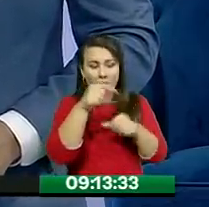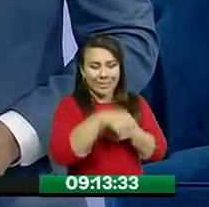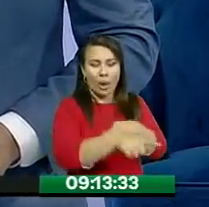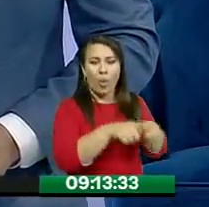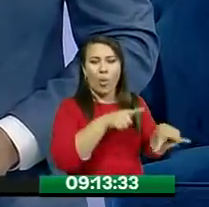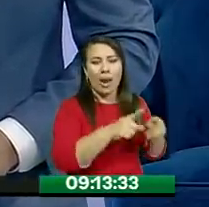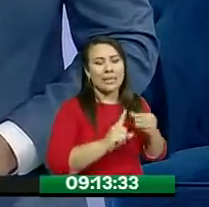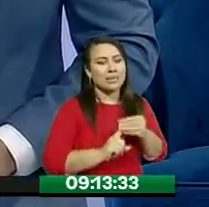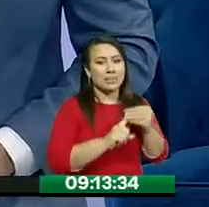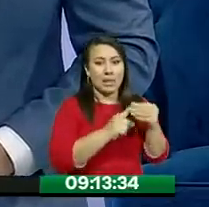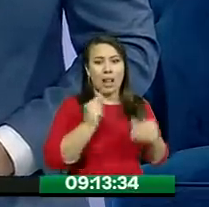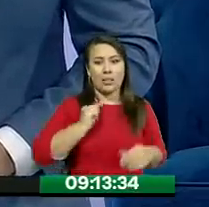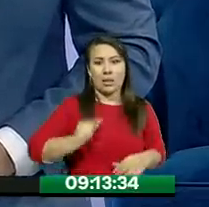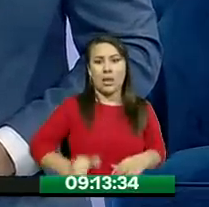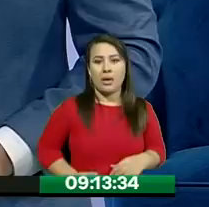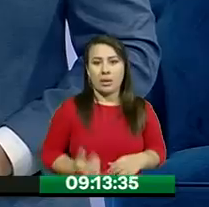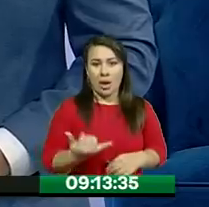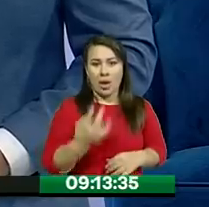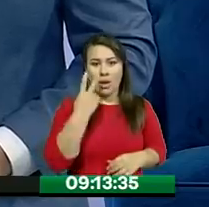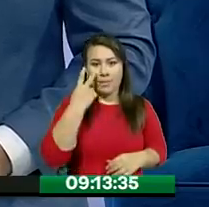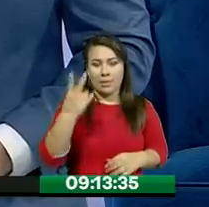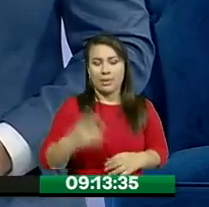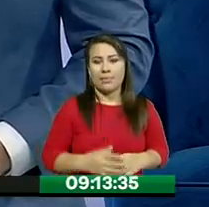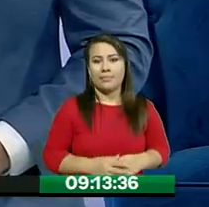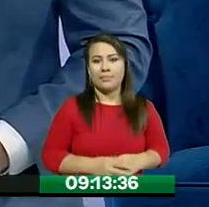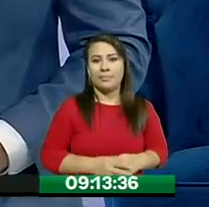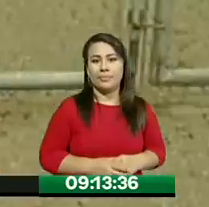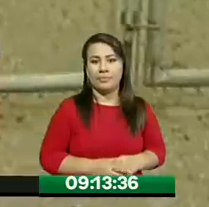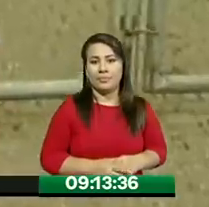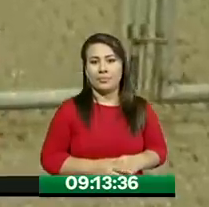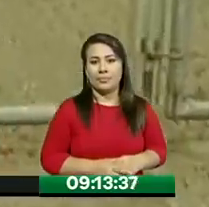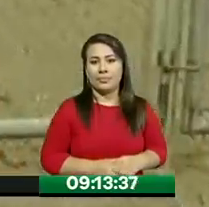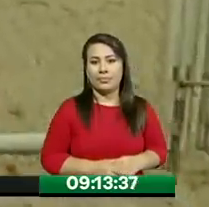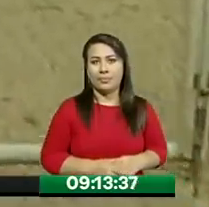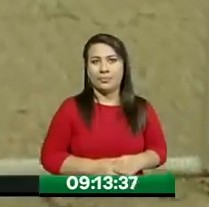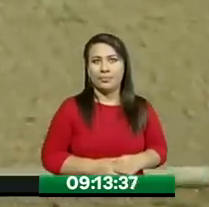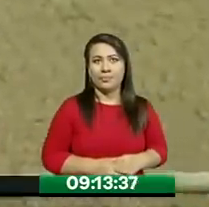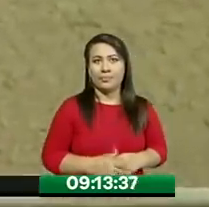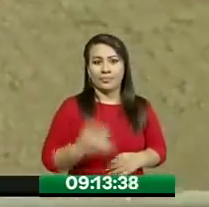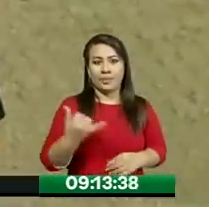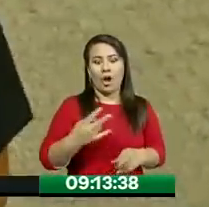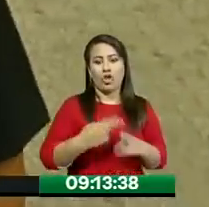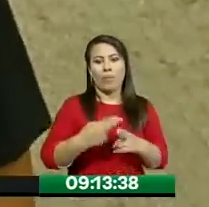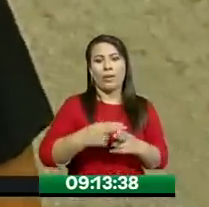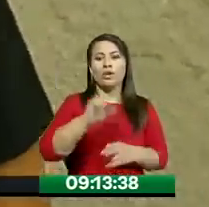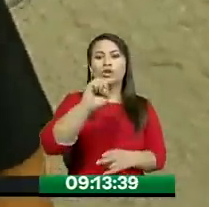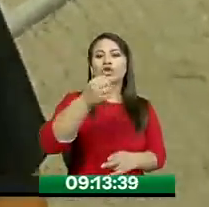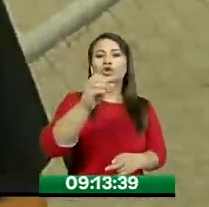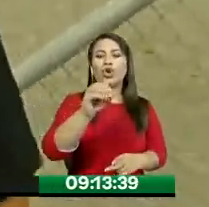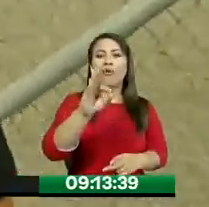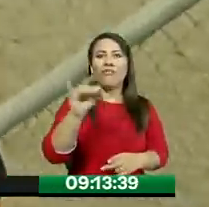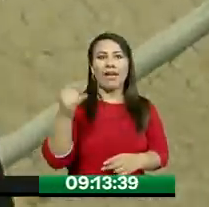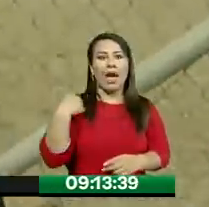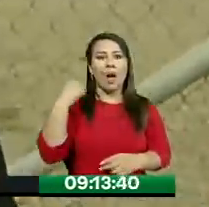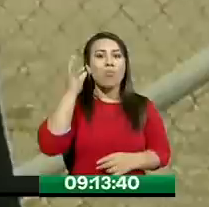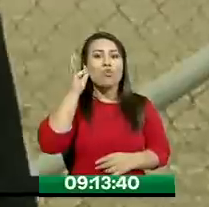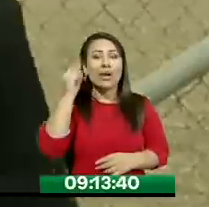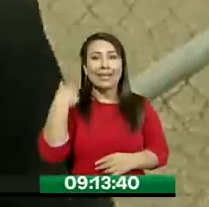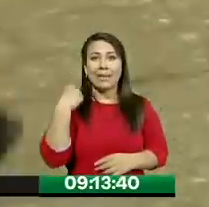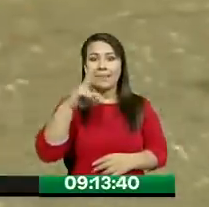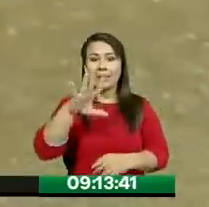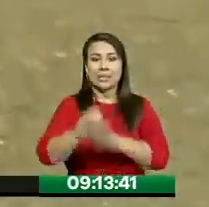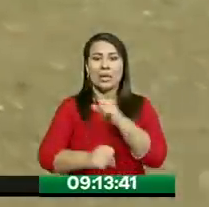los que lo utilizan es, como usted ve, la contaminación que se ve clarito, ¿verdad? En estos instantes estamos incluso observando la presencia de personal